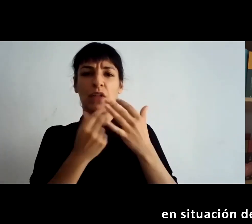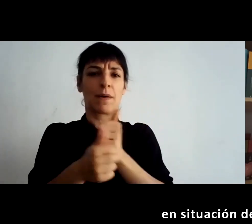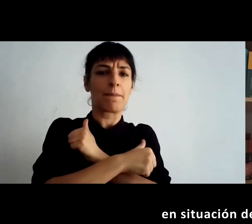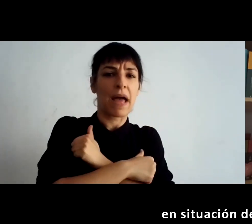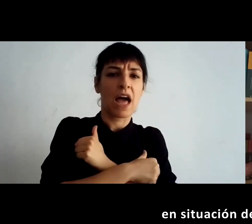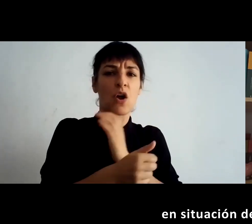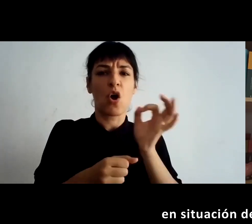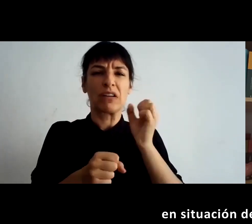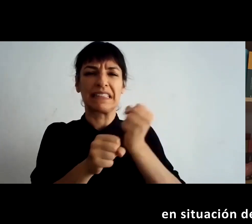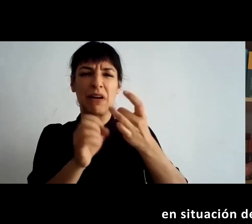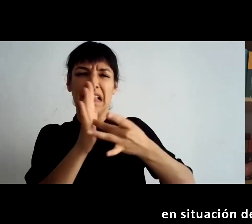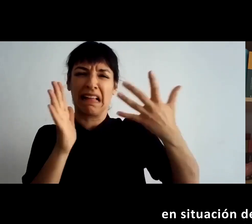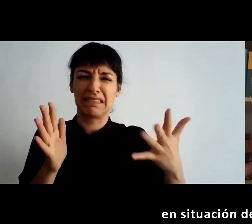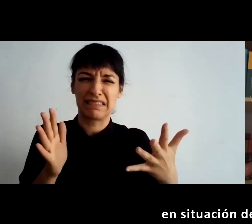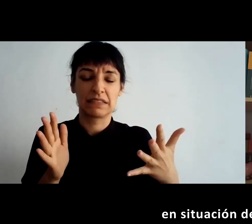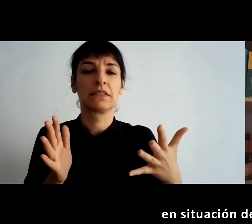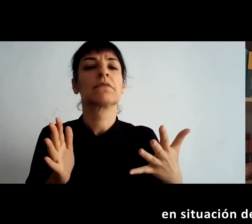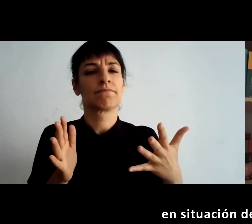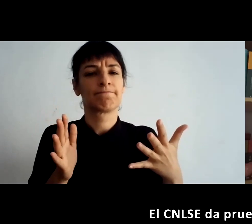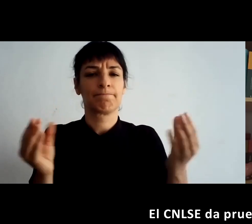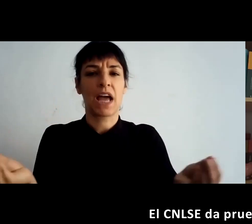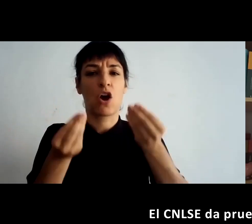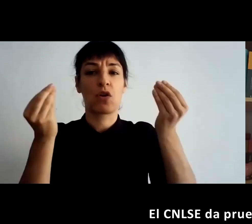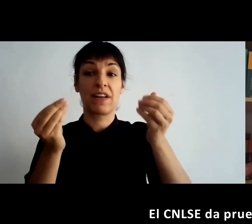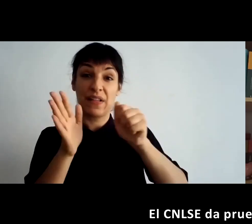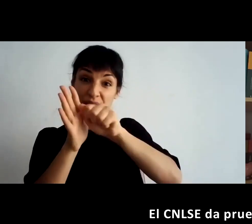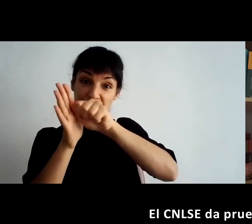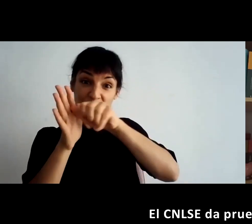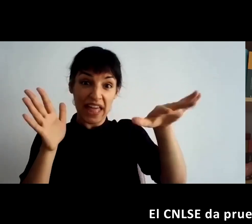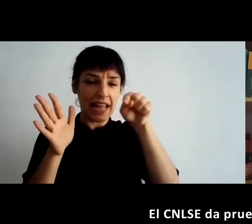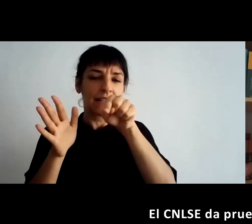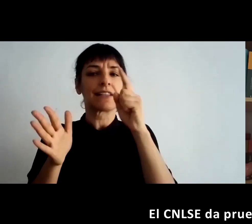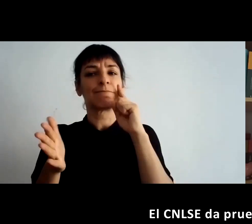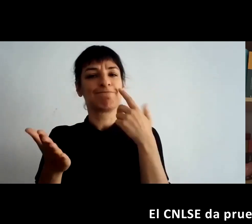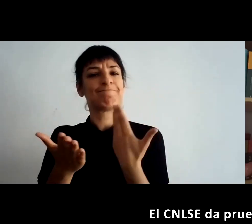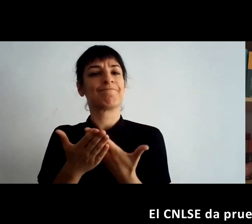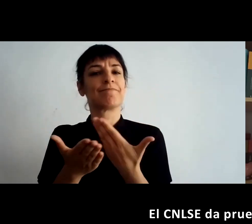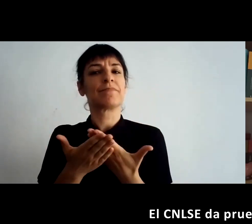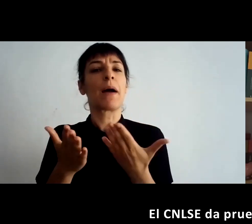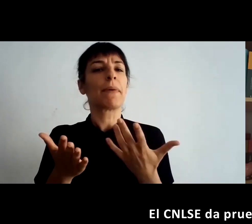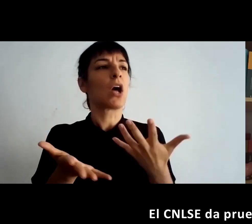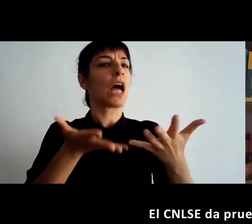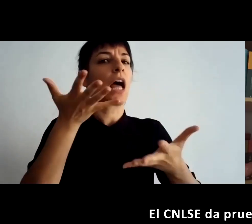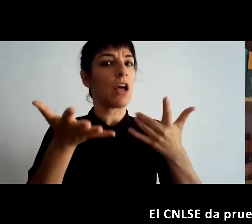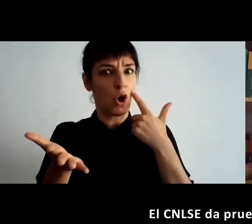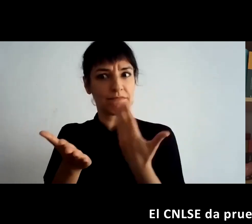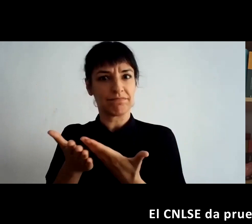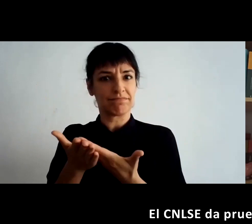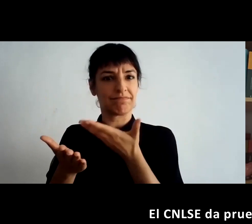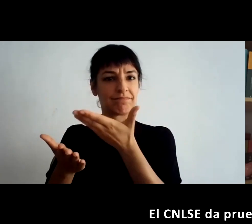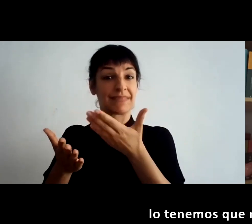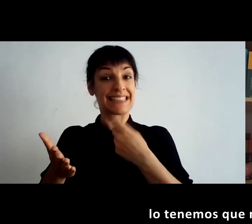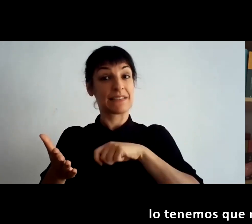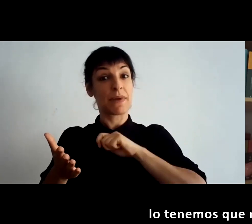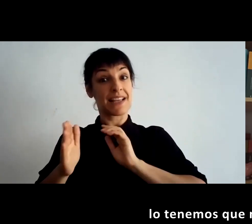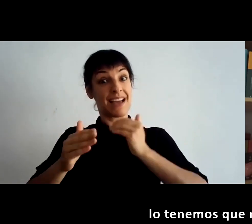o precariedad laboral. El CNLS da prueba con hechos de que el progreso de España lo tenemos que